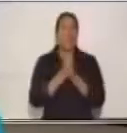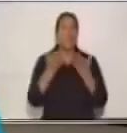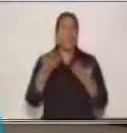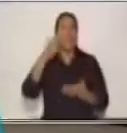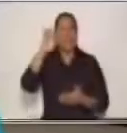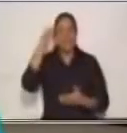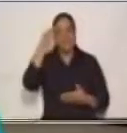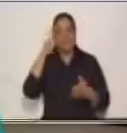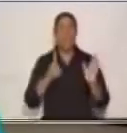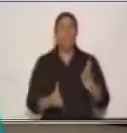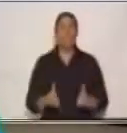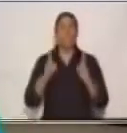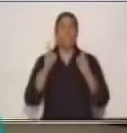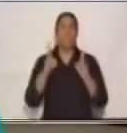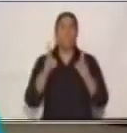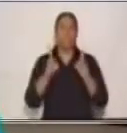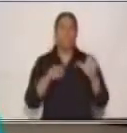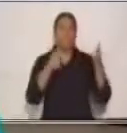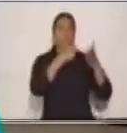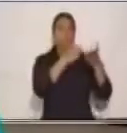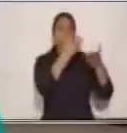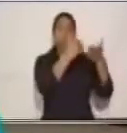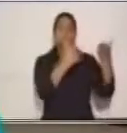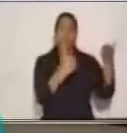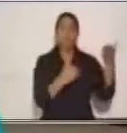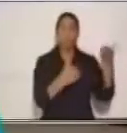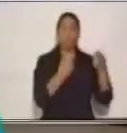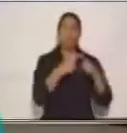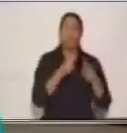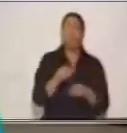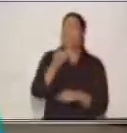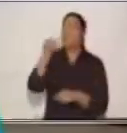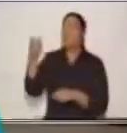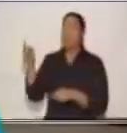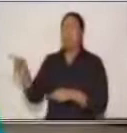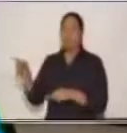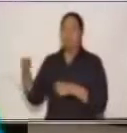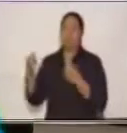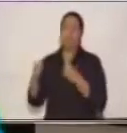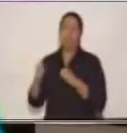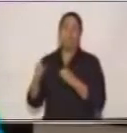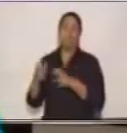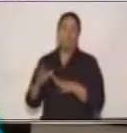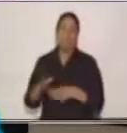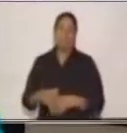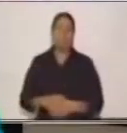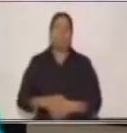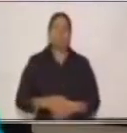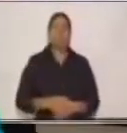las va a desarrollar. En este caso, dentro de la parte dogmática tenemos